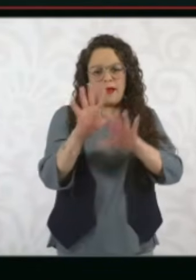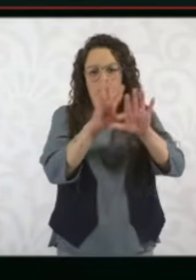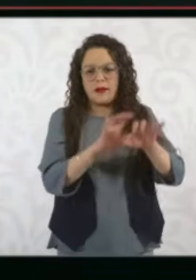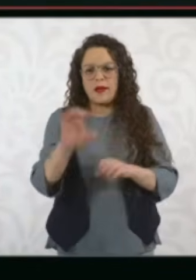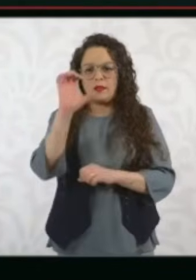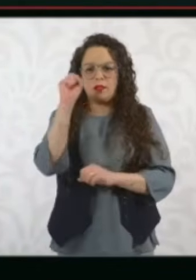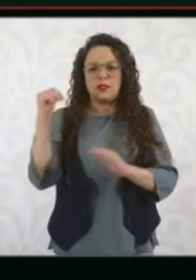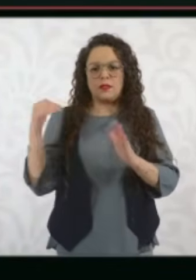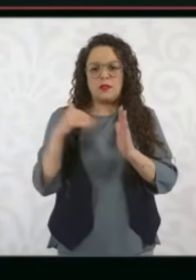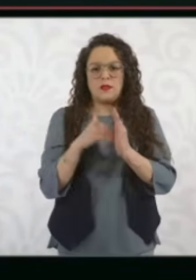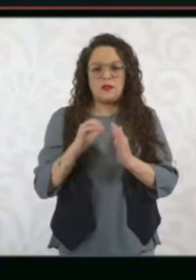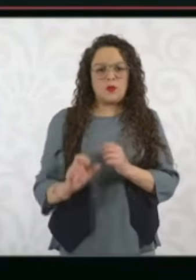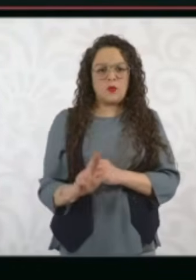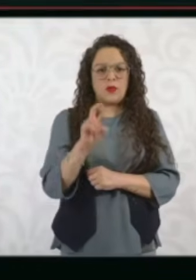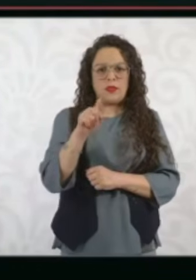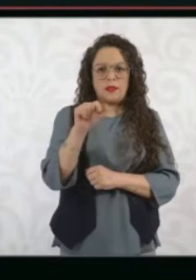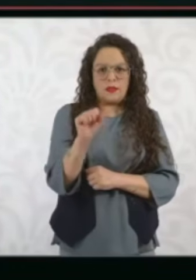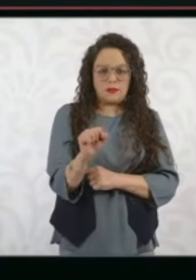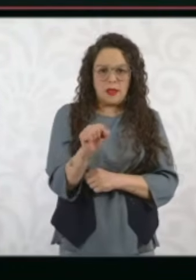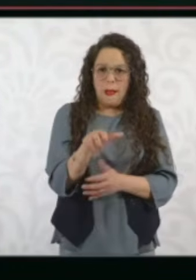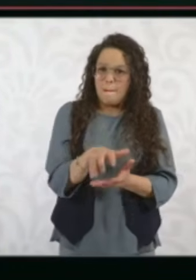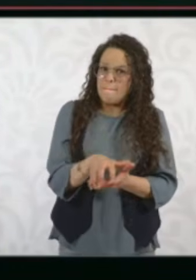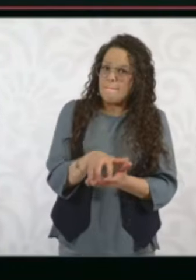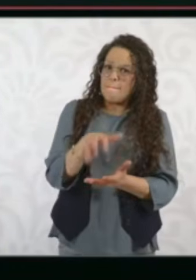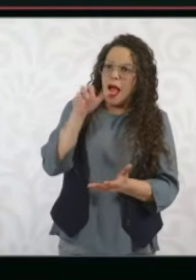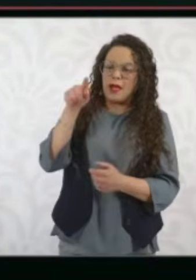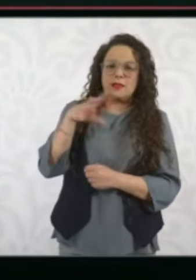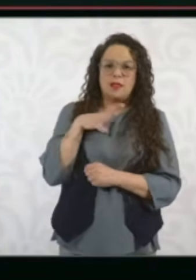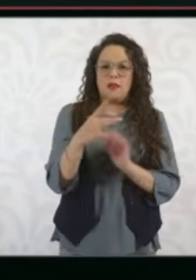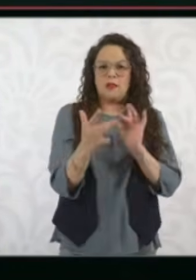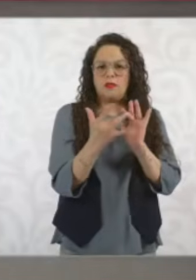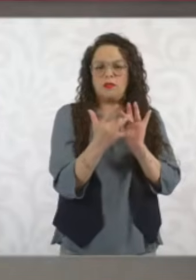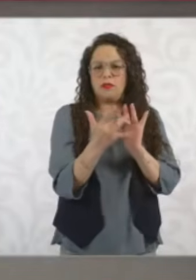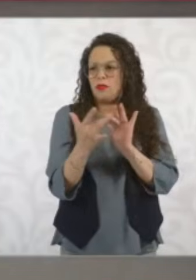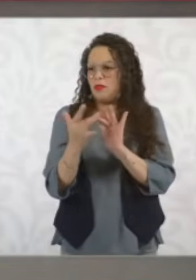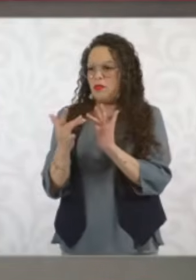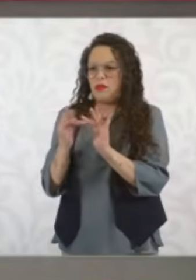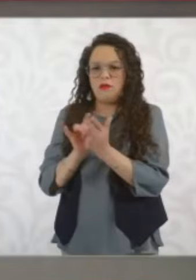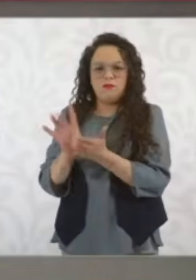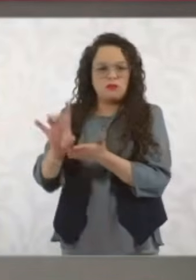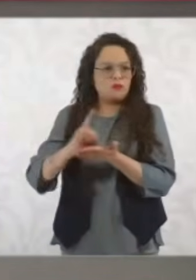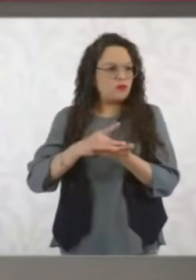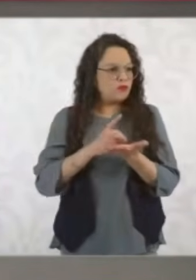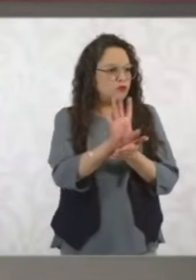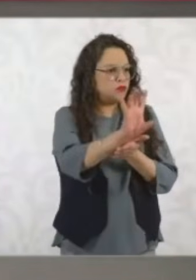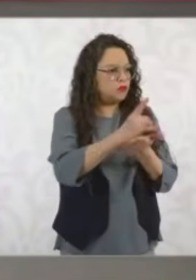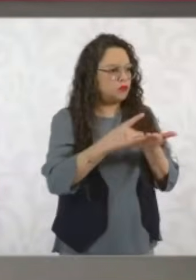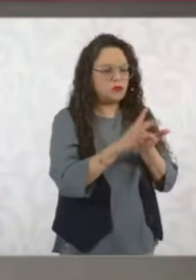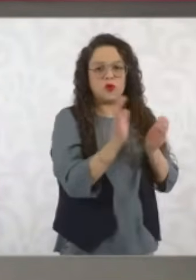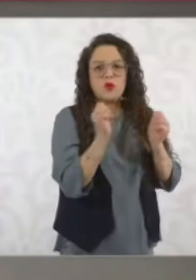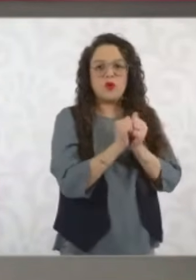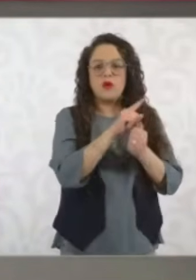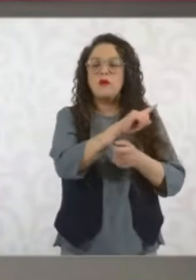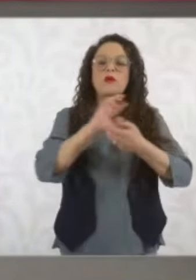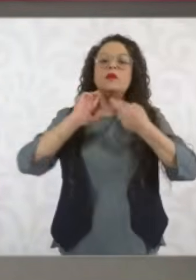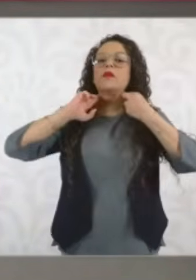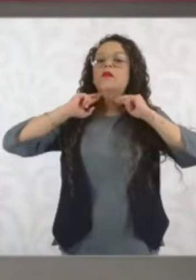560,000 cuentas. Es quien mayor interacción tiene con los bots.